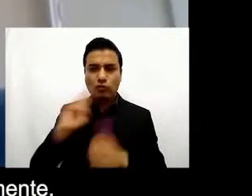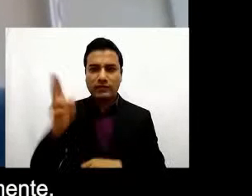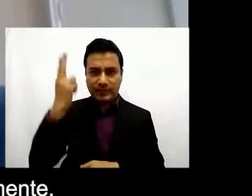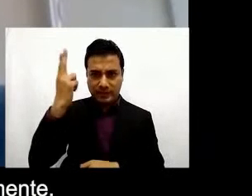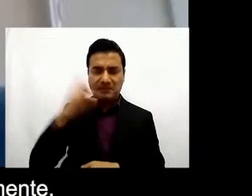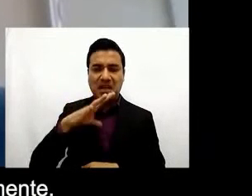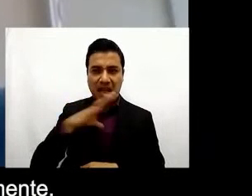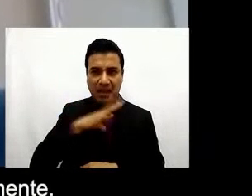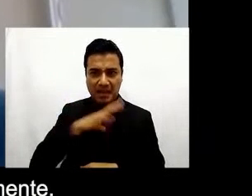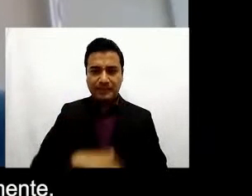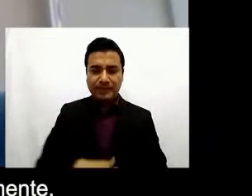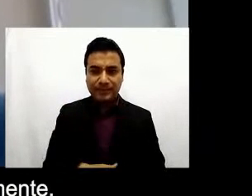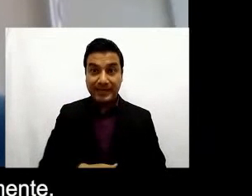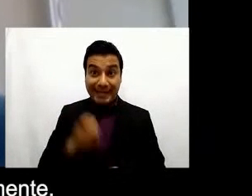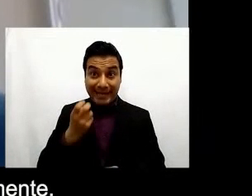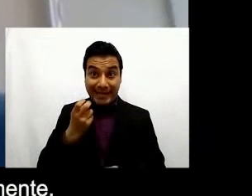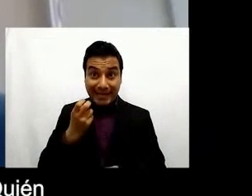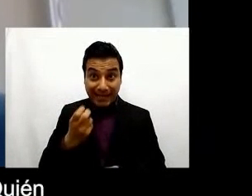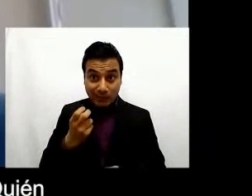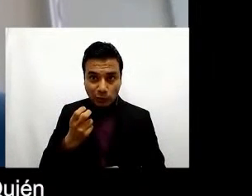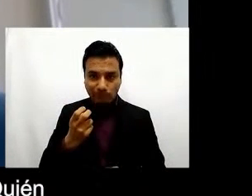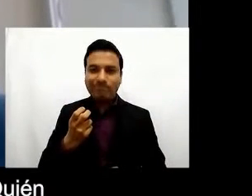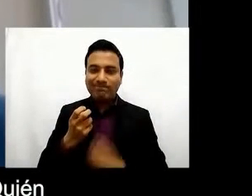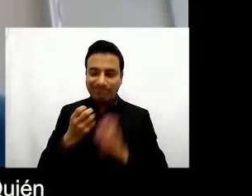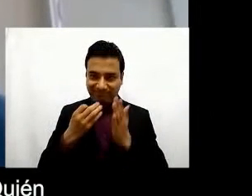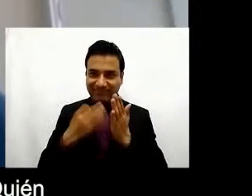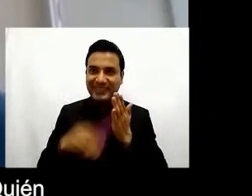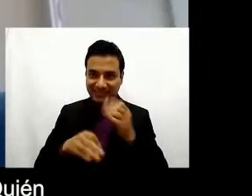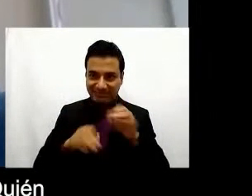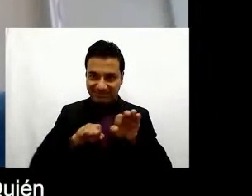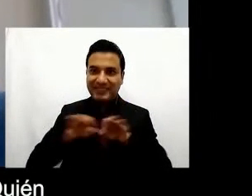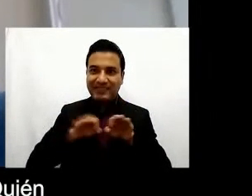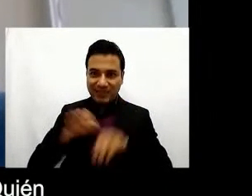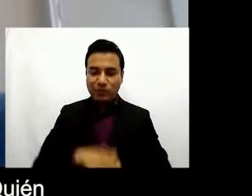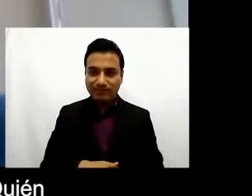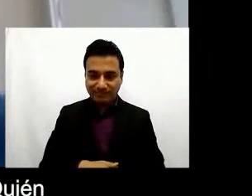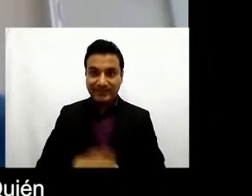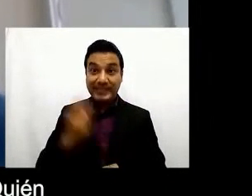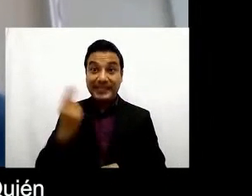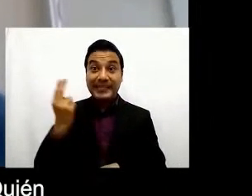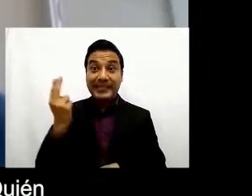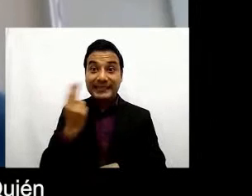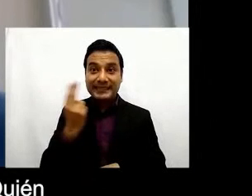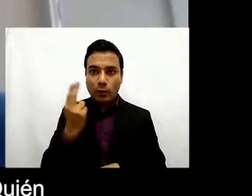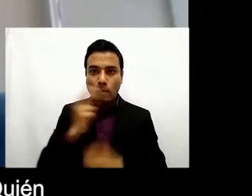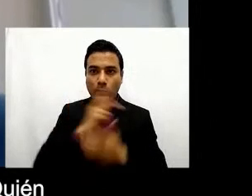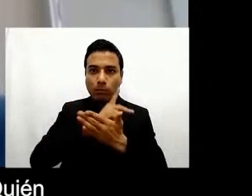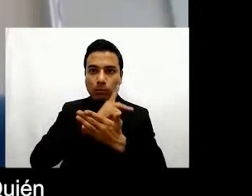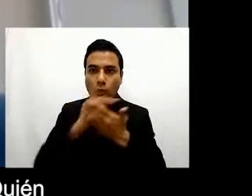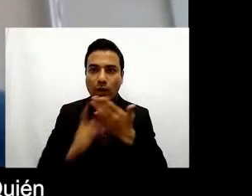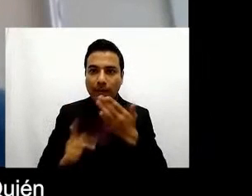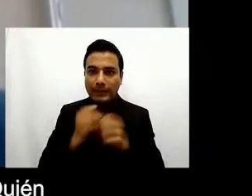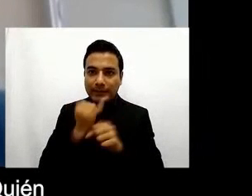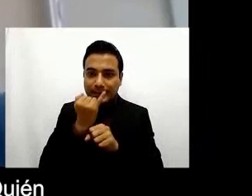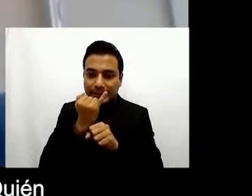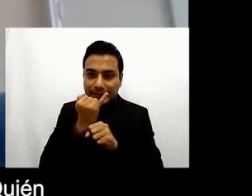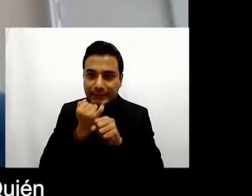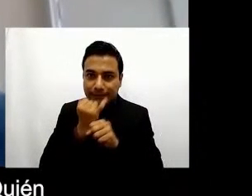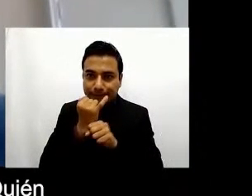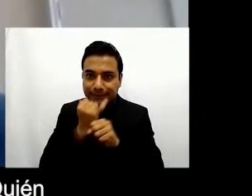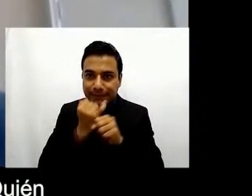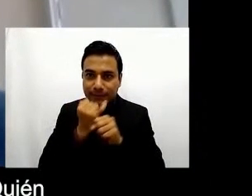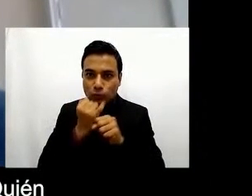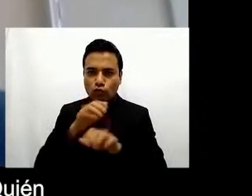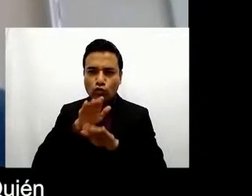yo creo, una tarea pendiente, impulsar una política de investigación